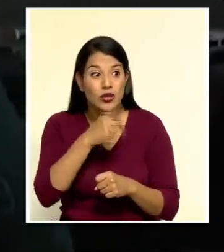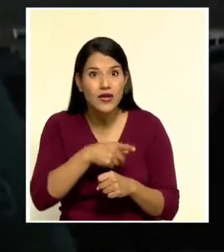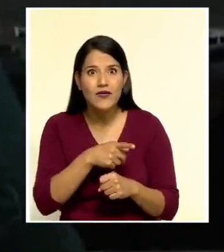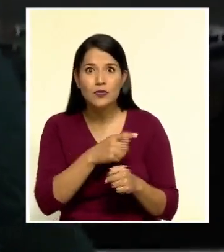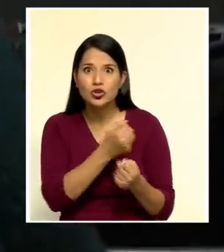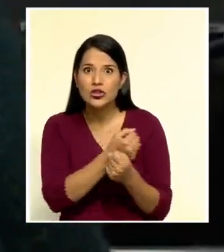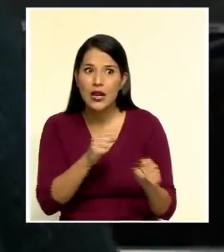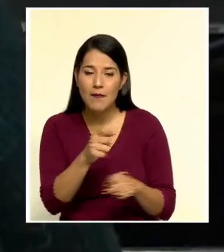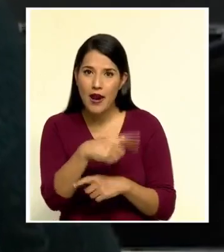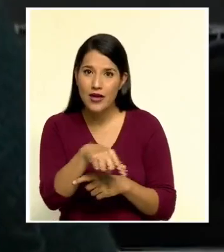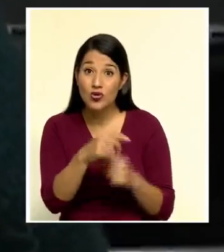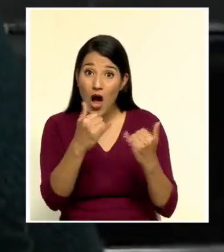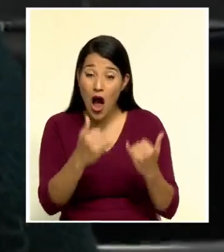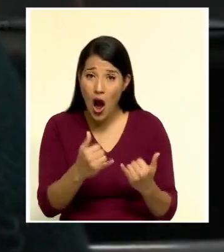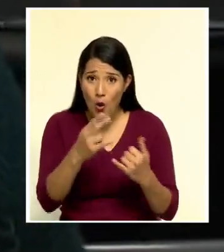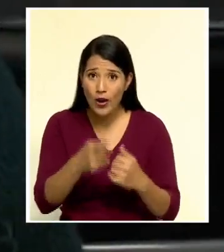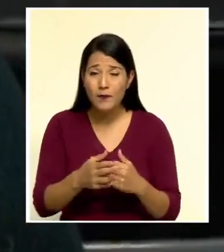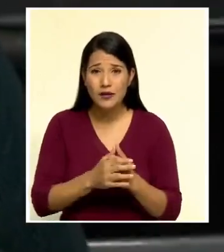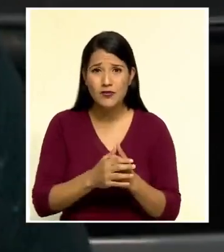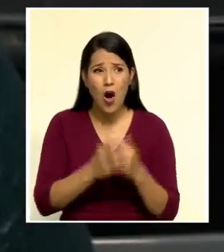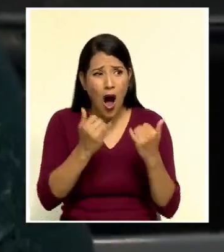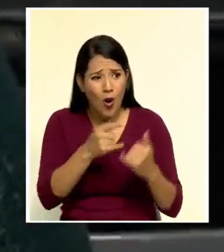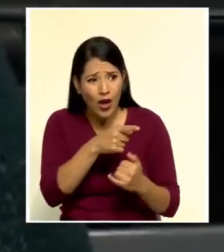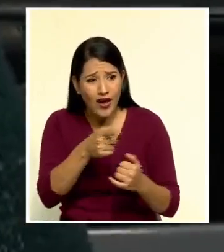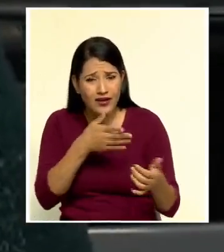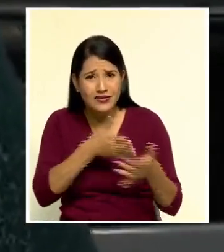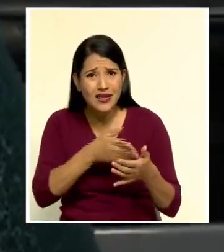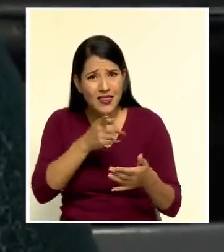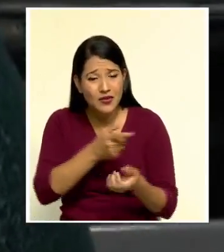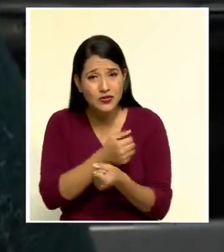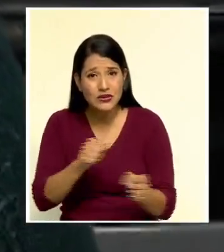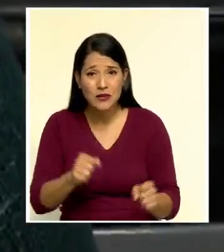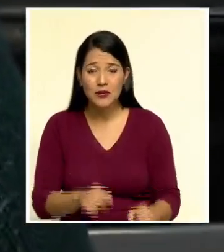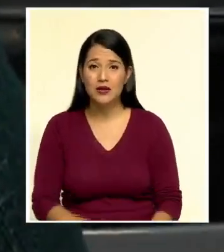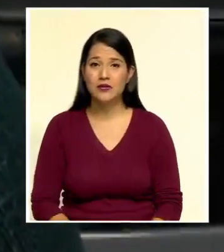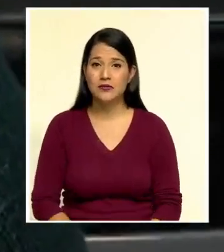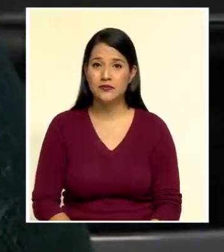allí. Ahora mismo, Azovstal está siendo atacada y hay que salvarlos.